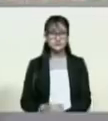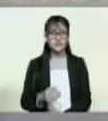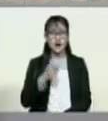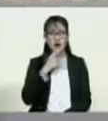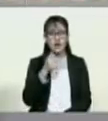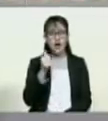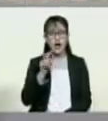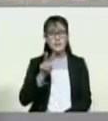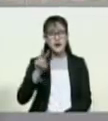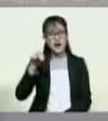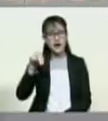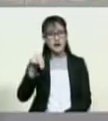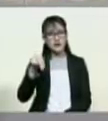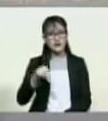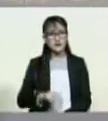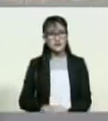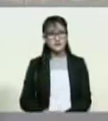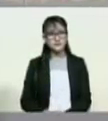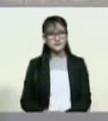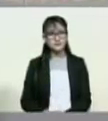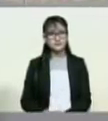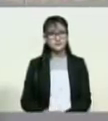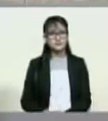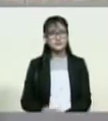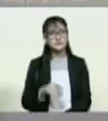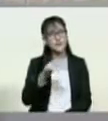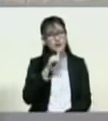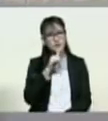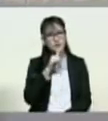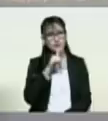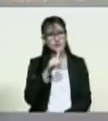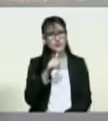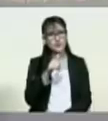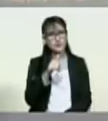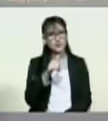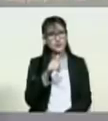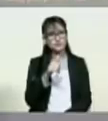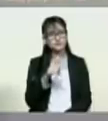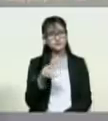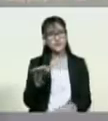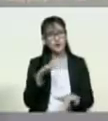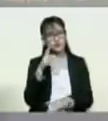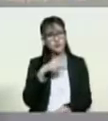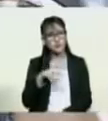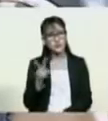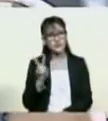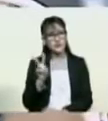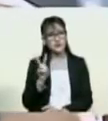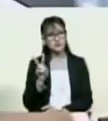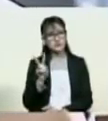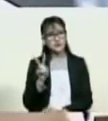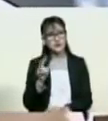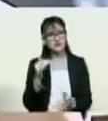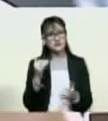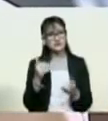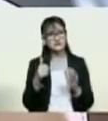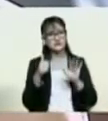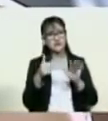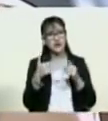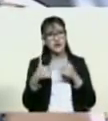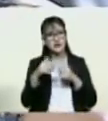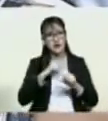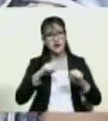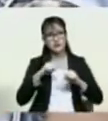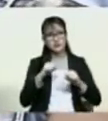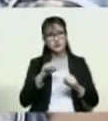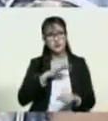Buenas tardes. Usted ha informado que el partido Somos Venezuela respalda las 6 líneas de acción del presidente Maduro. Sin